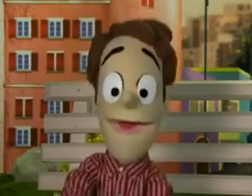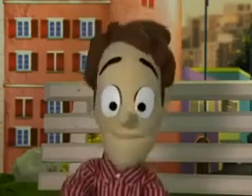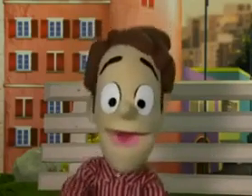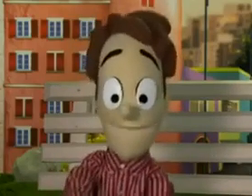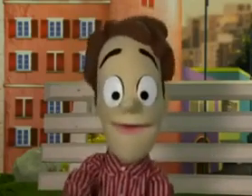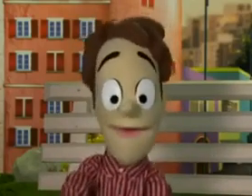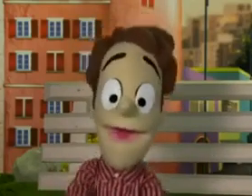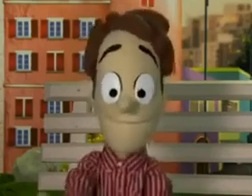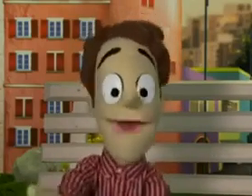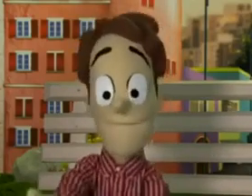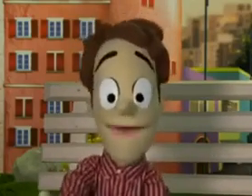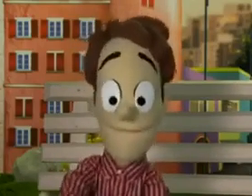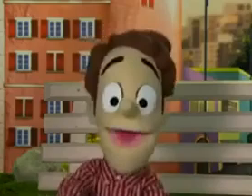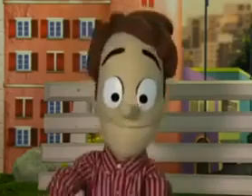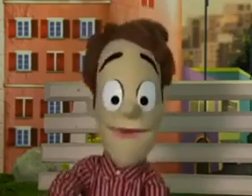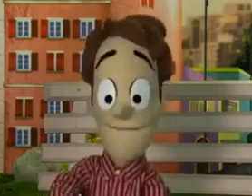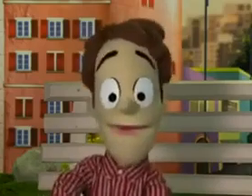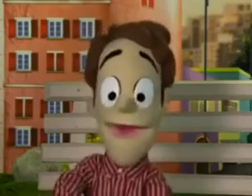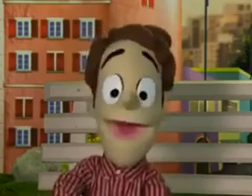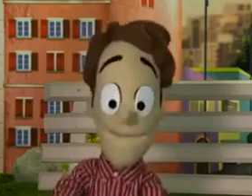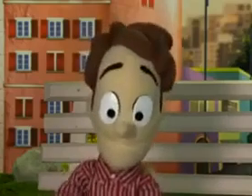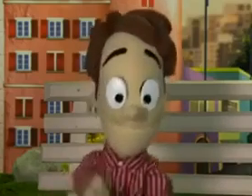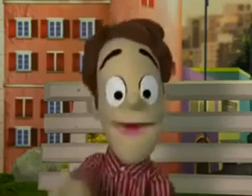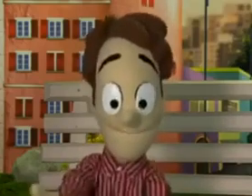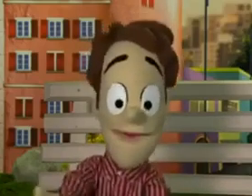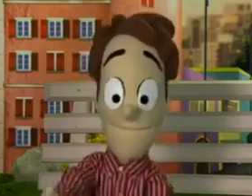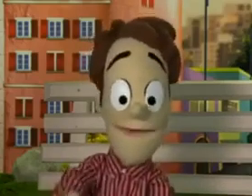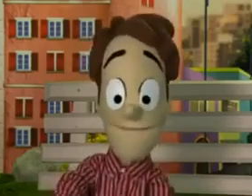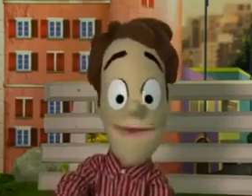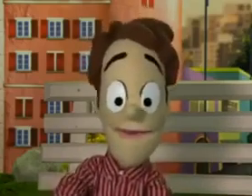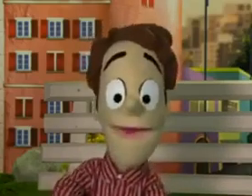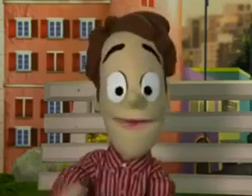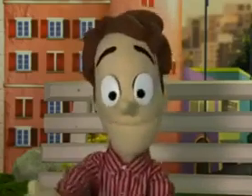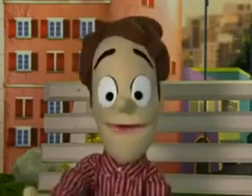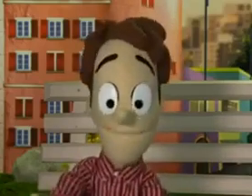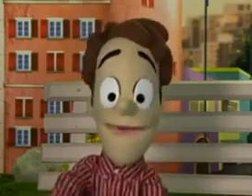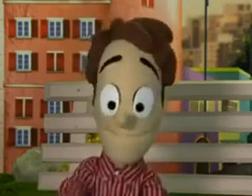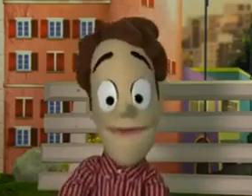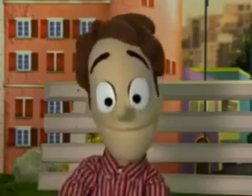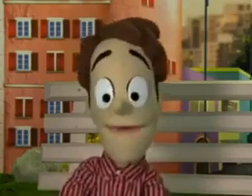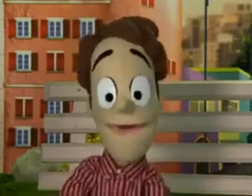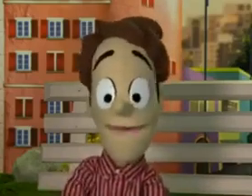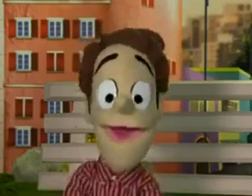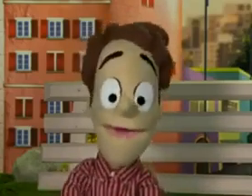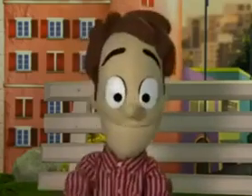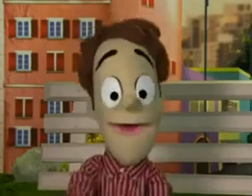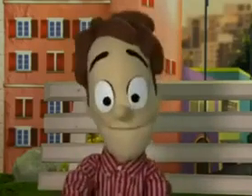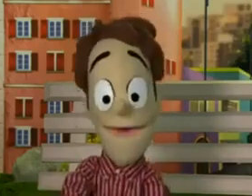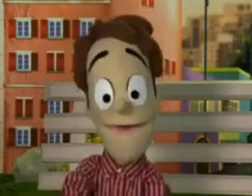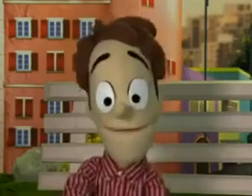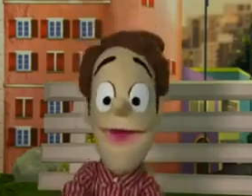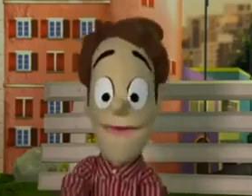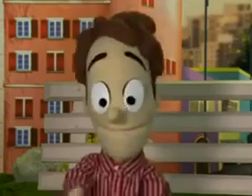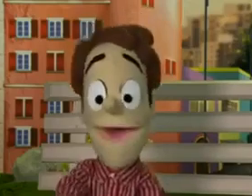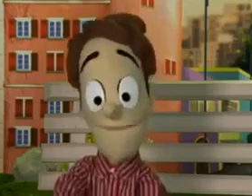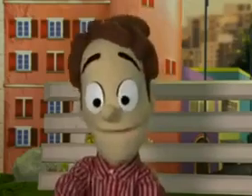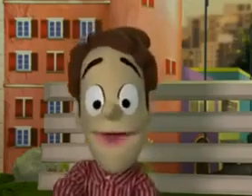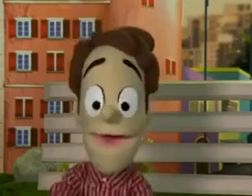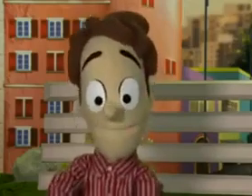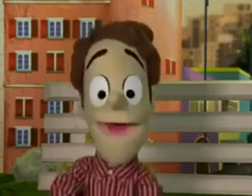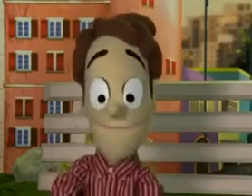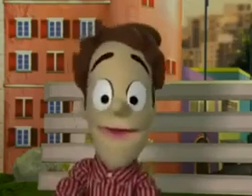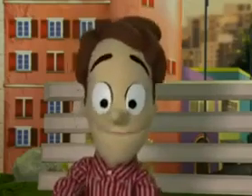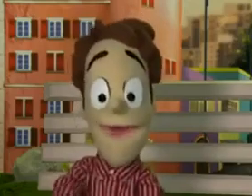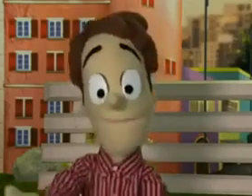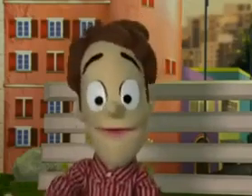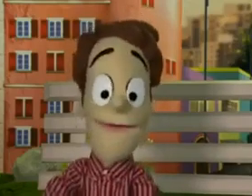y limpiar los lugares en los que estamos durante el día. Limpiar constantemente los objetos que más utilizamos, como por ejemplo los